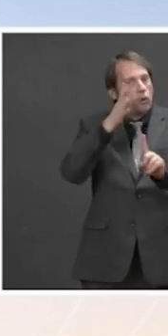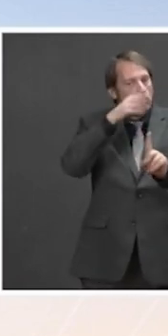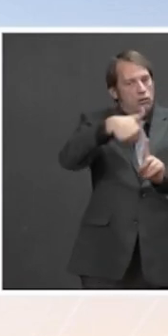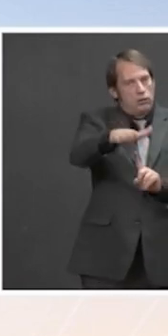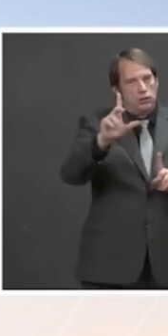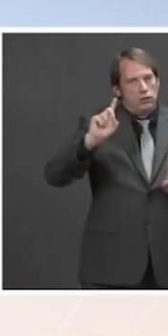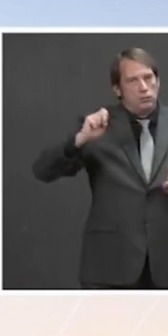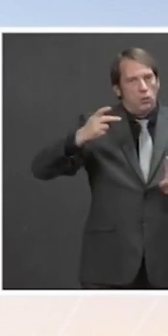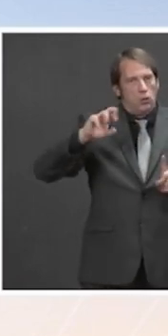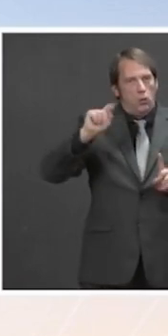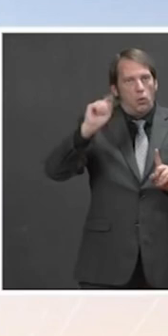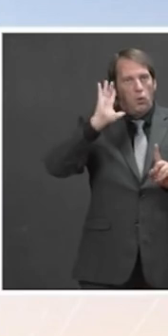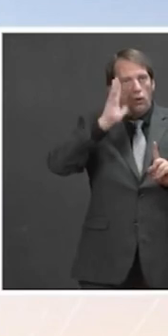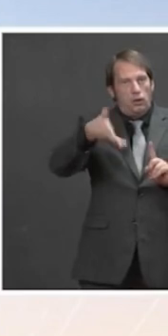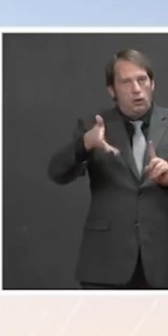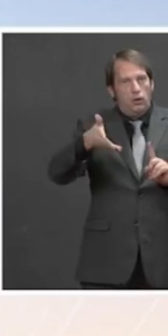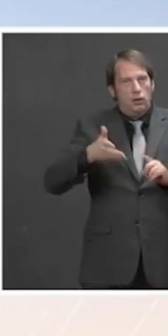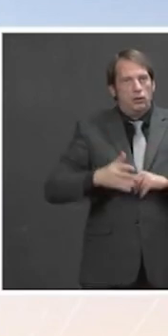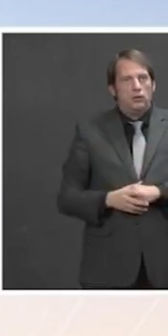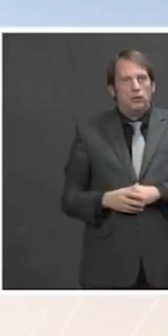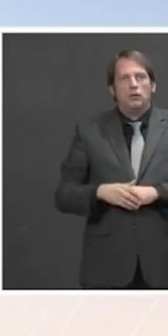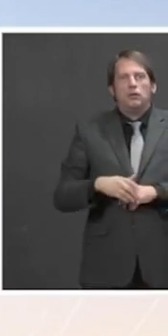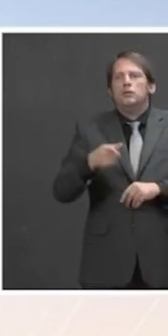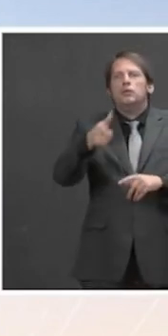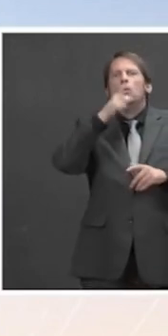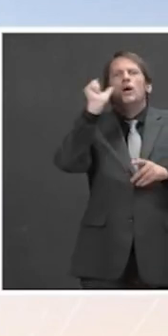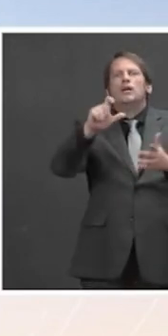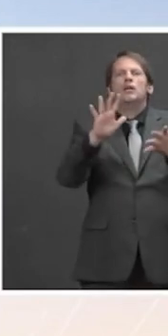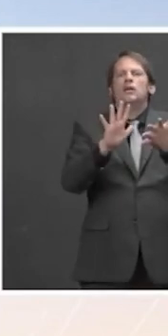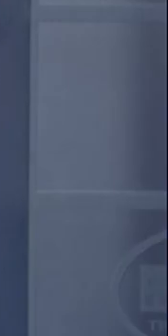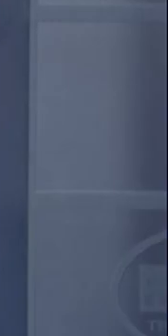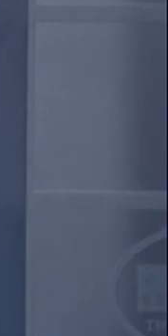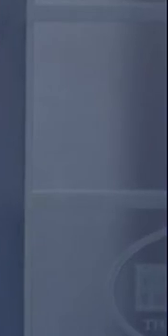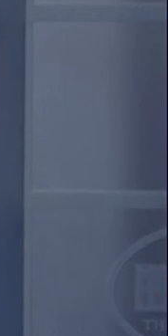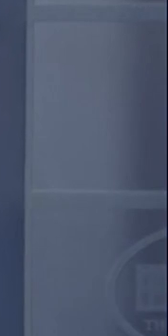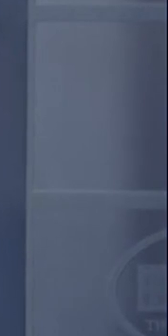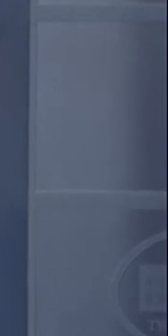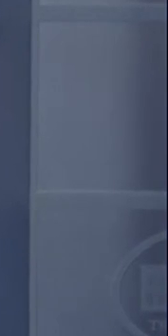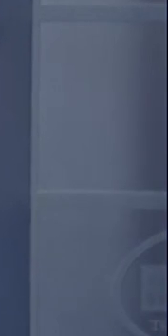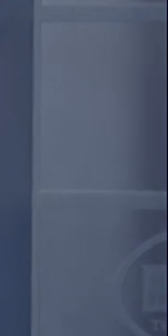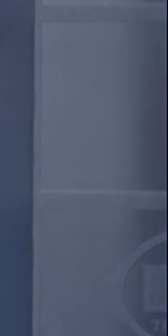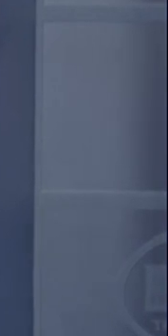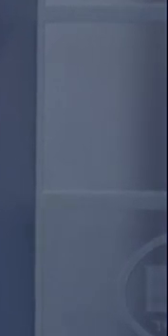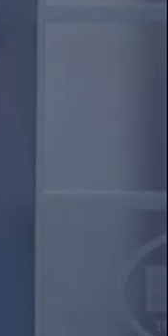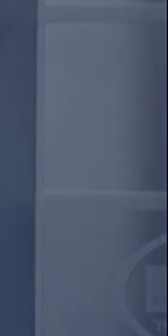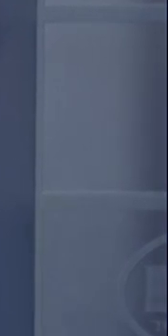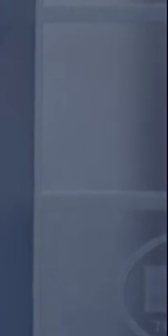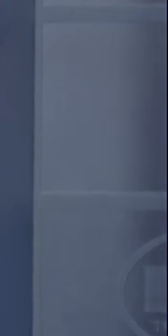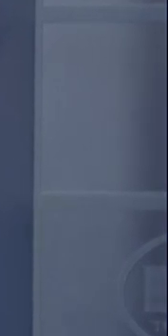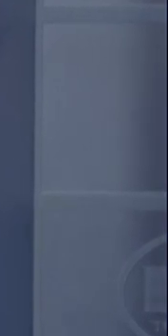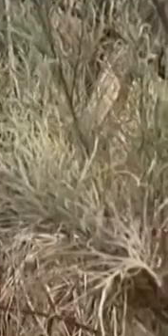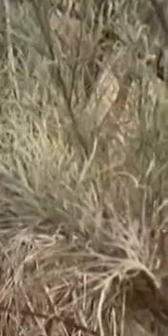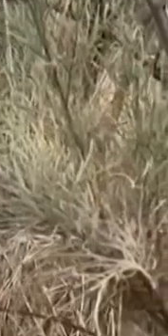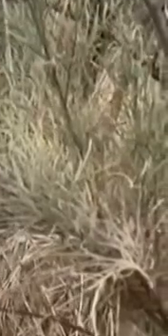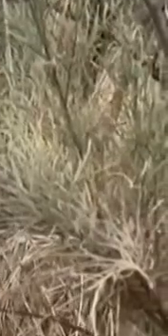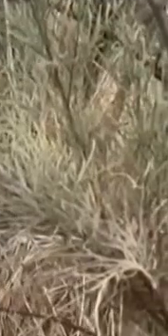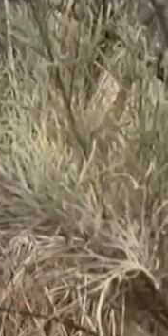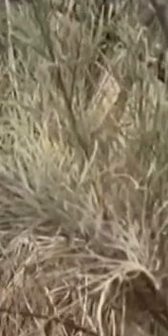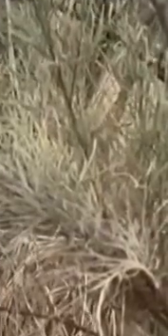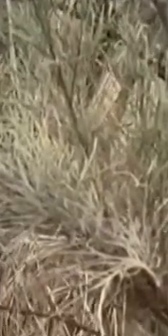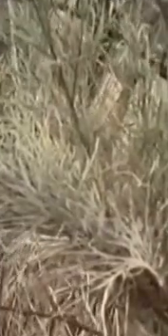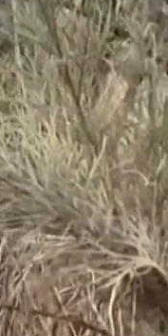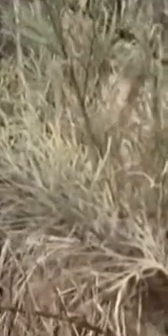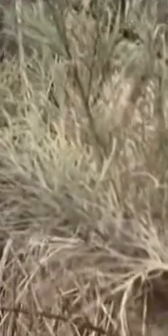comparecer porque ya se ha determinado que serán enviadas de regreso a su país de origen ya que no especificó cuáles son las familias y los